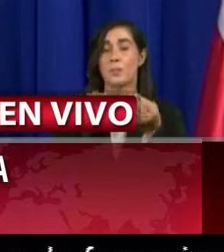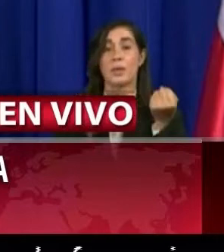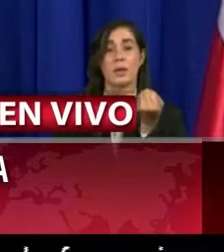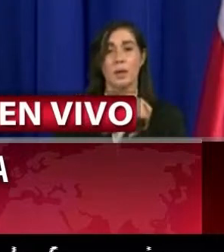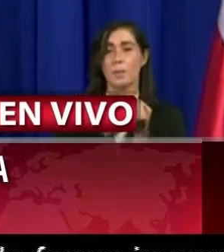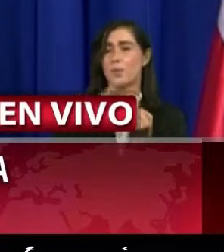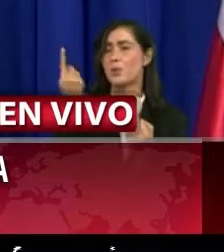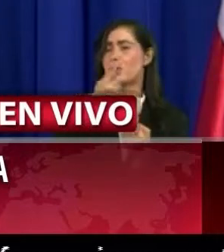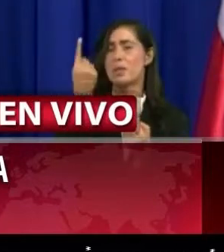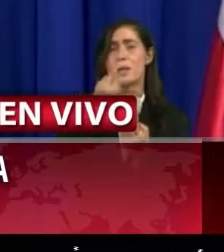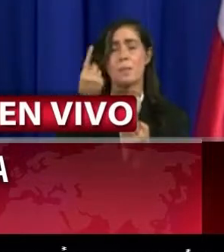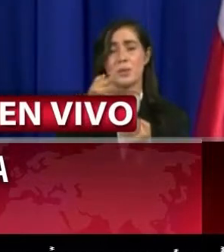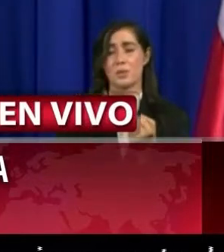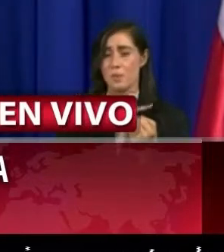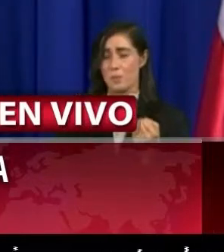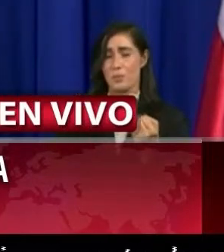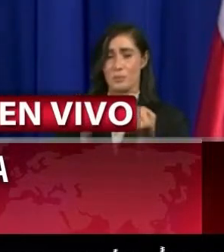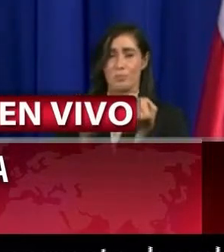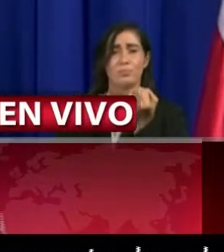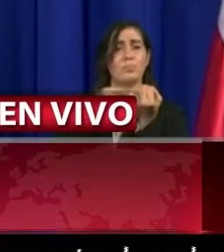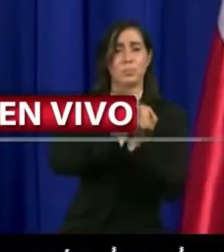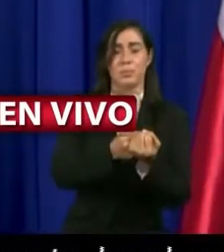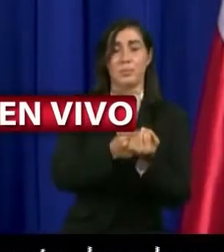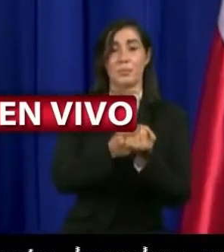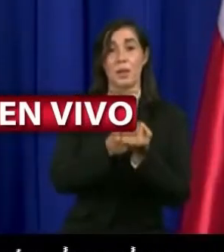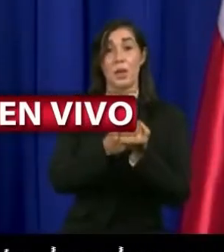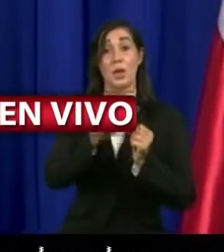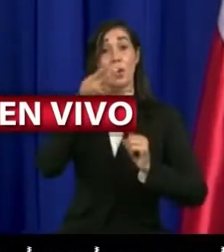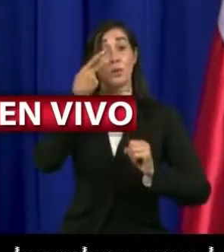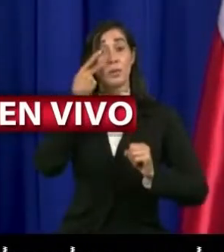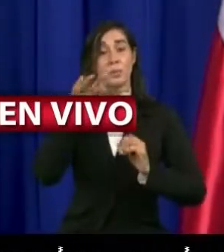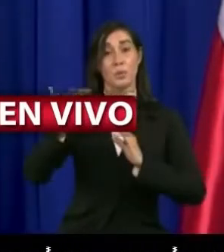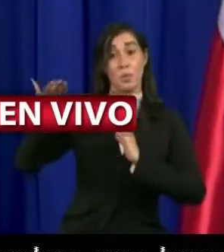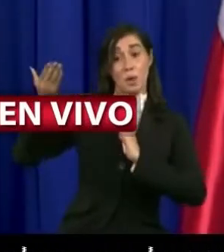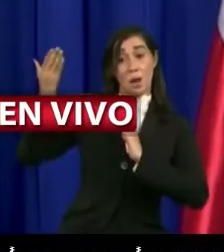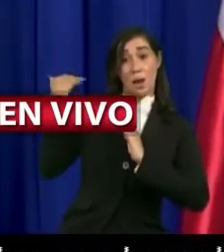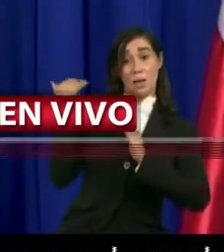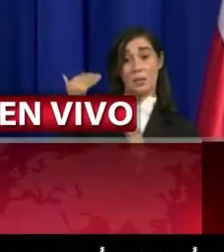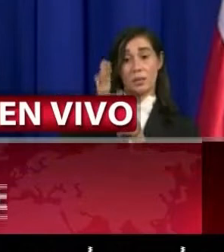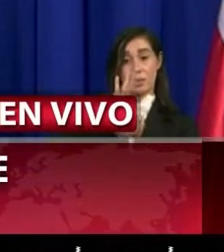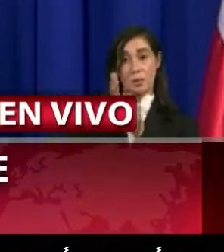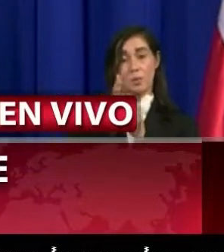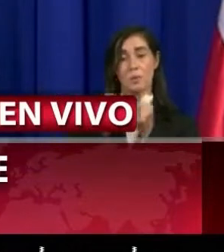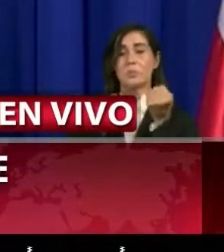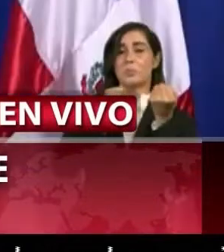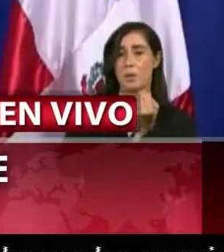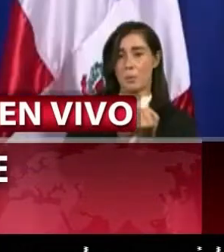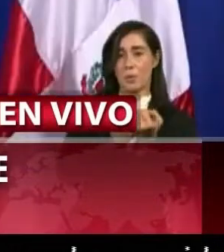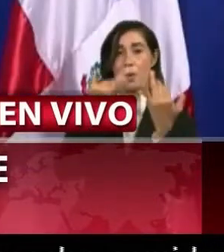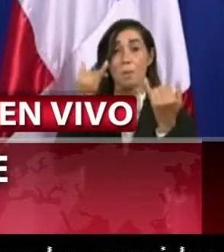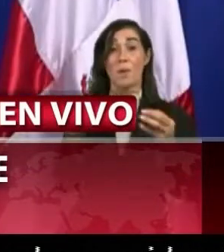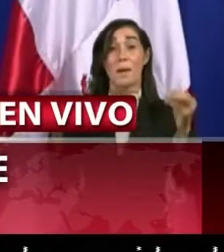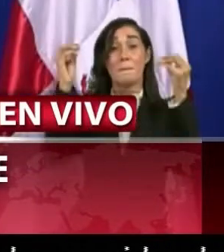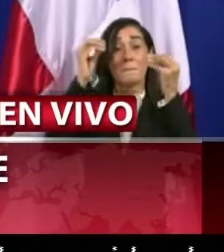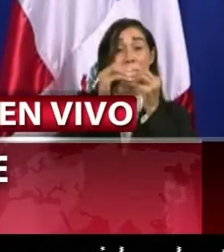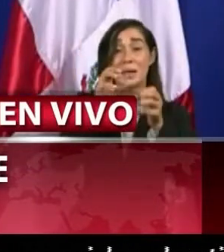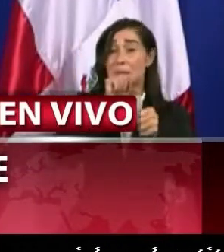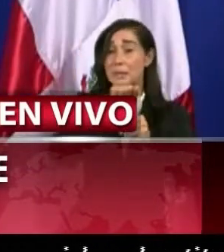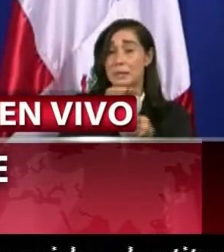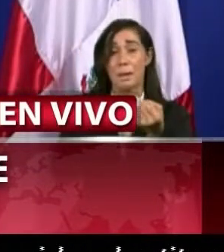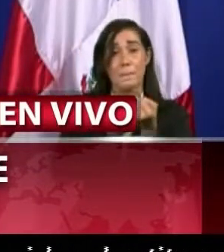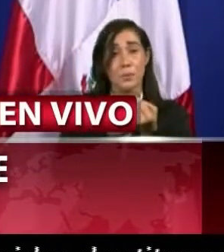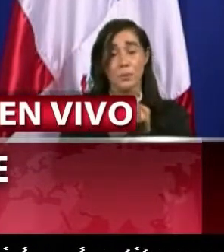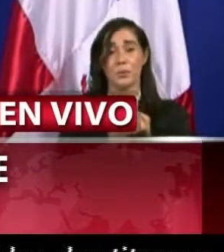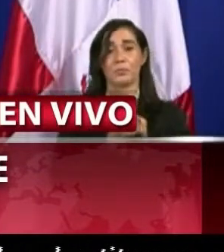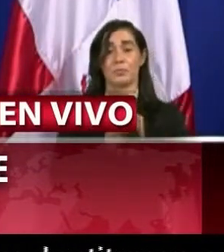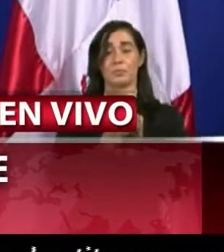les va a faltar como no les ha faltado antes de esta crisis. Tengo que resaltar